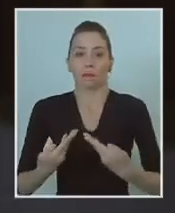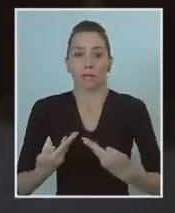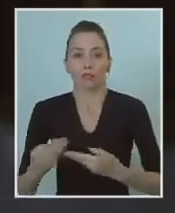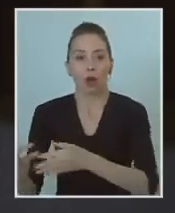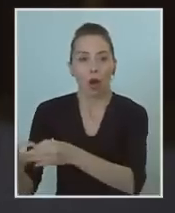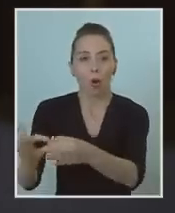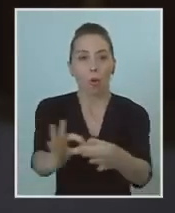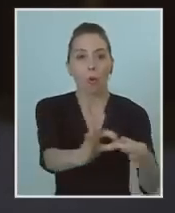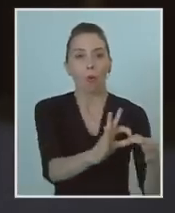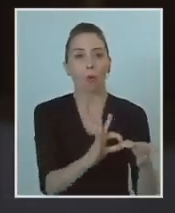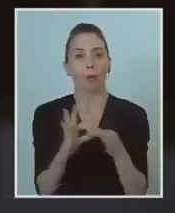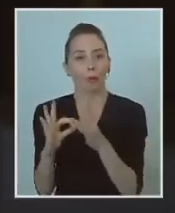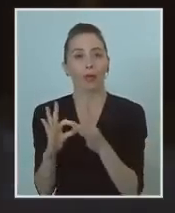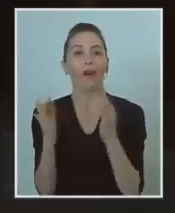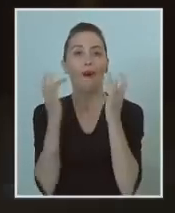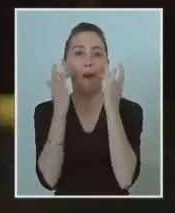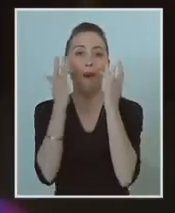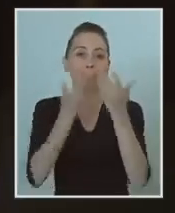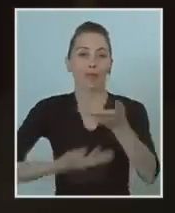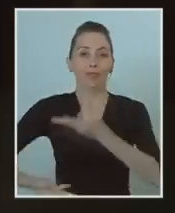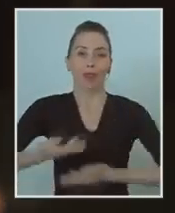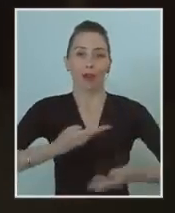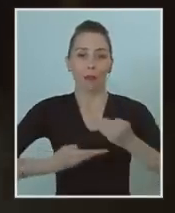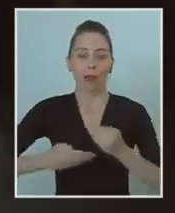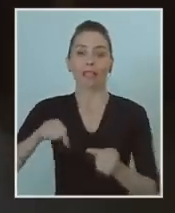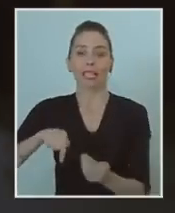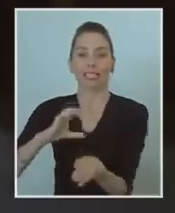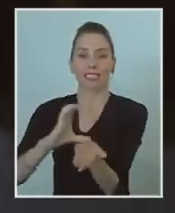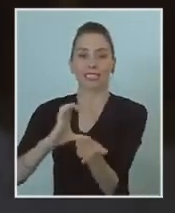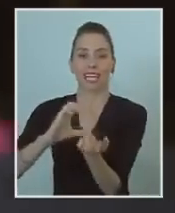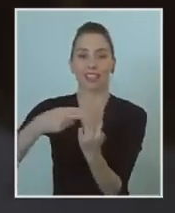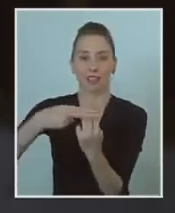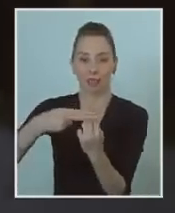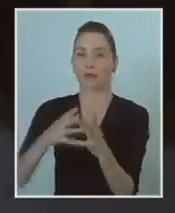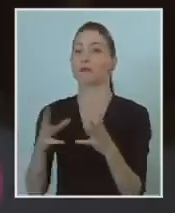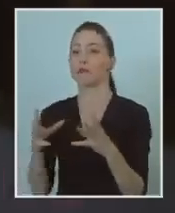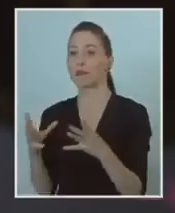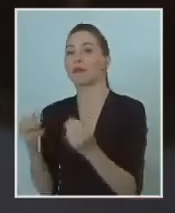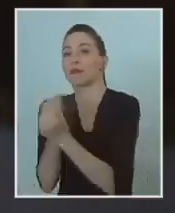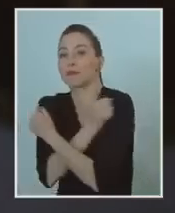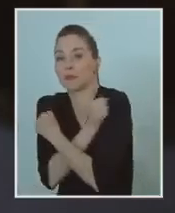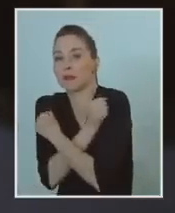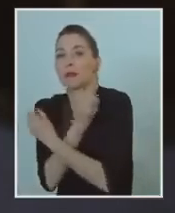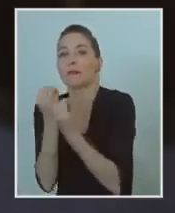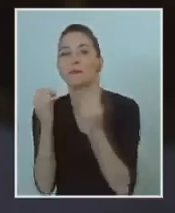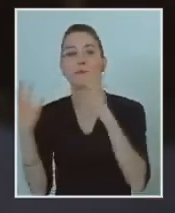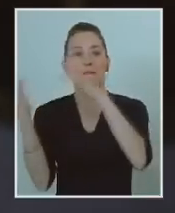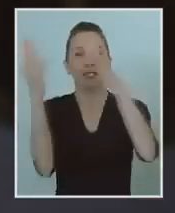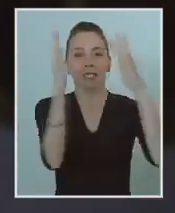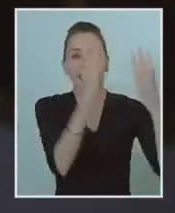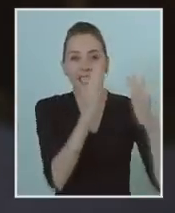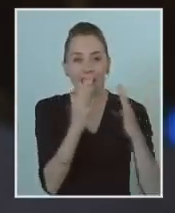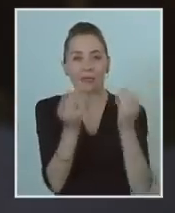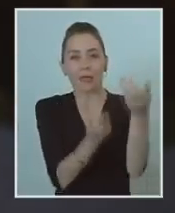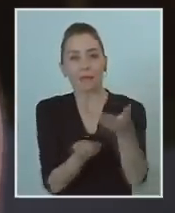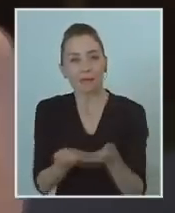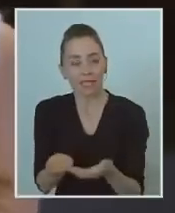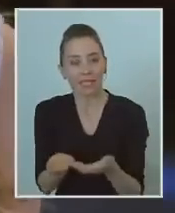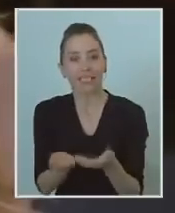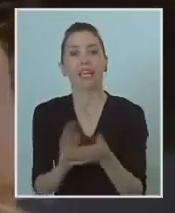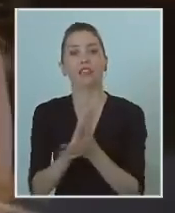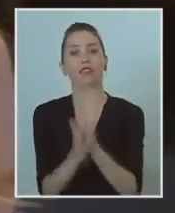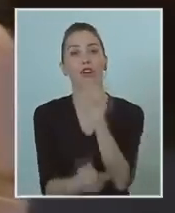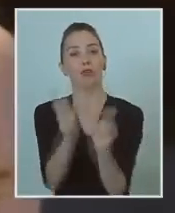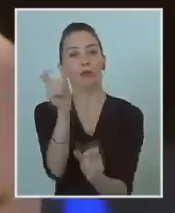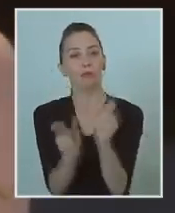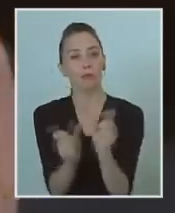unirnos. Estamos muy contentos de compartir hoy día en el centro acá, Mario. Más fuerte el aplauso, la bienvenida para ustedes y para todas las